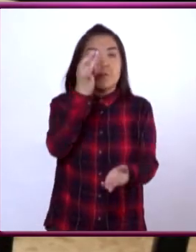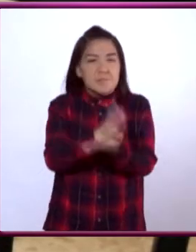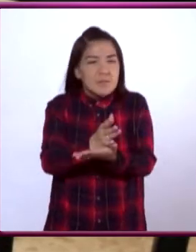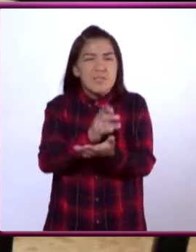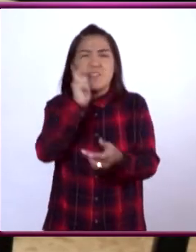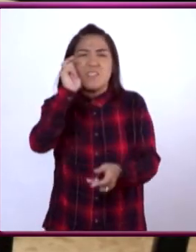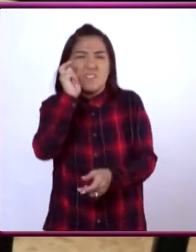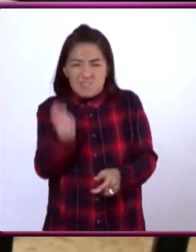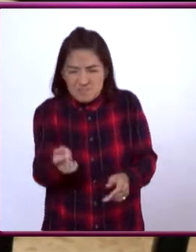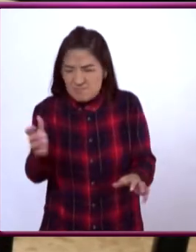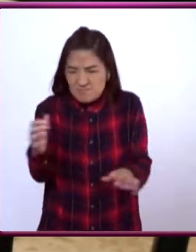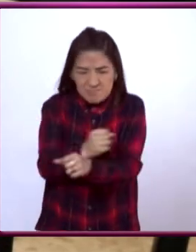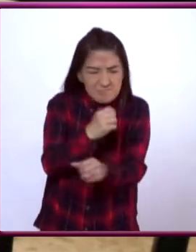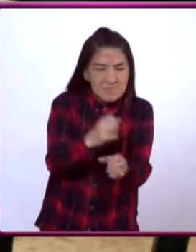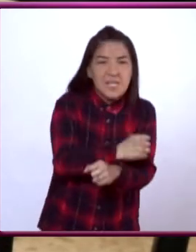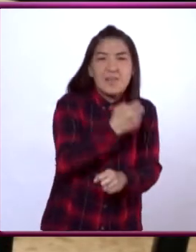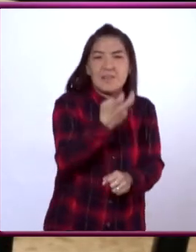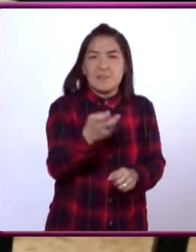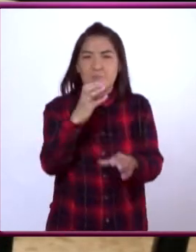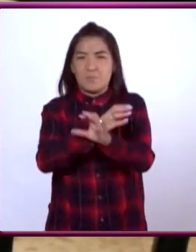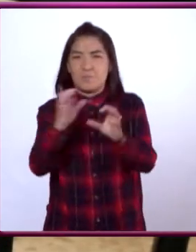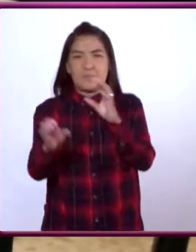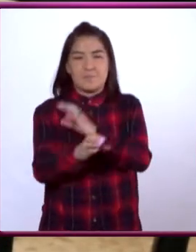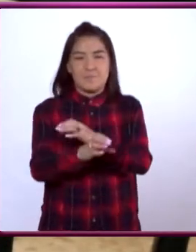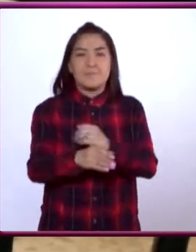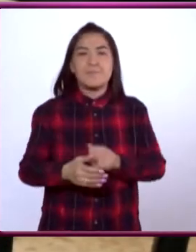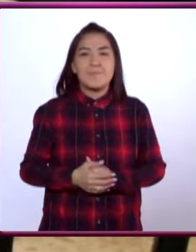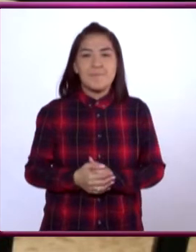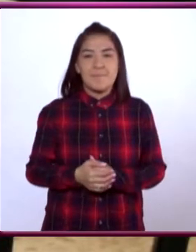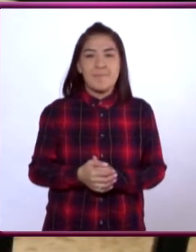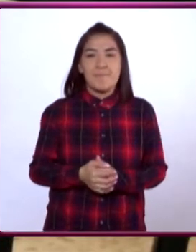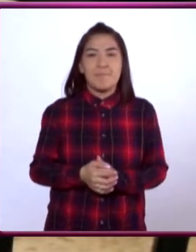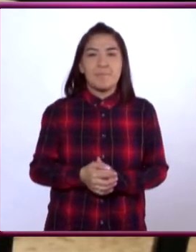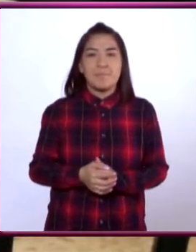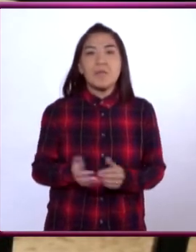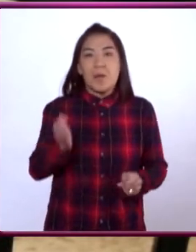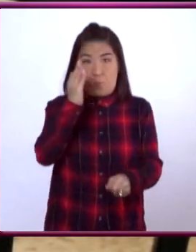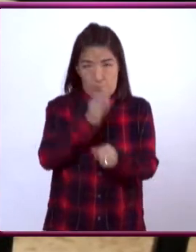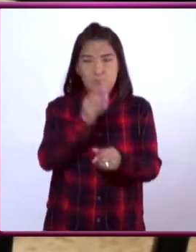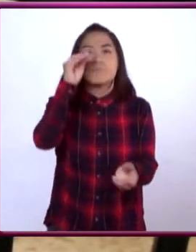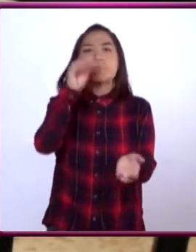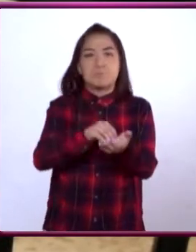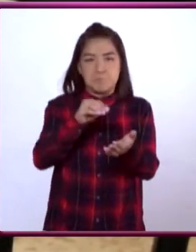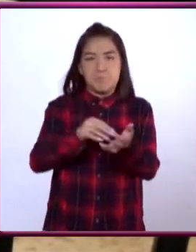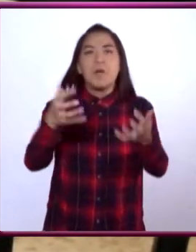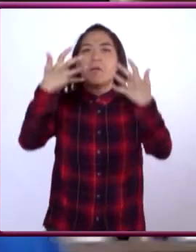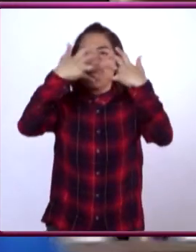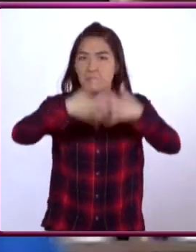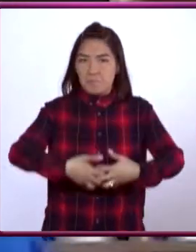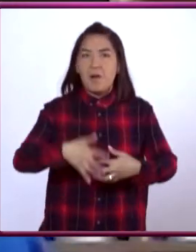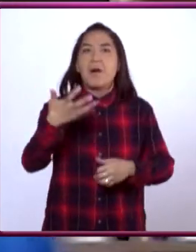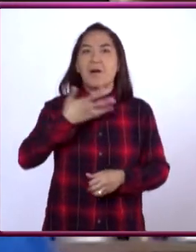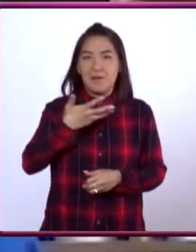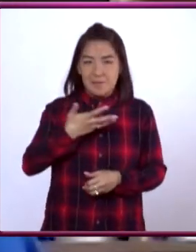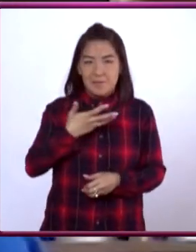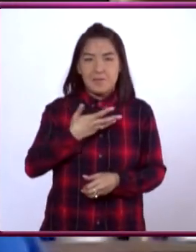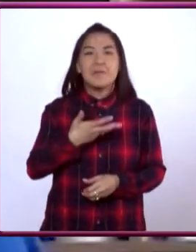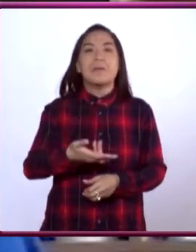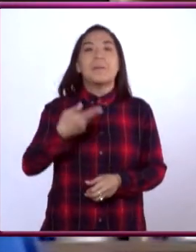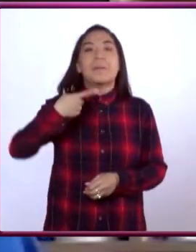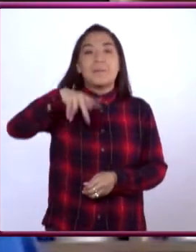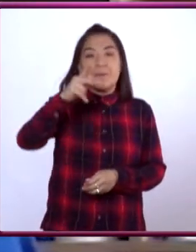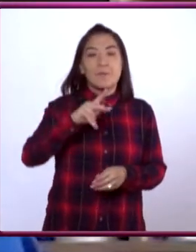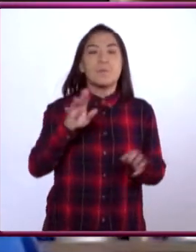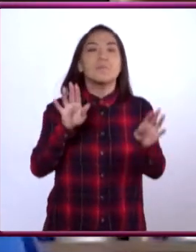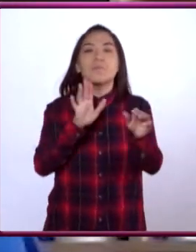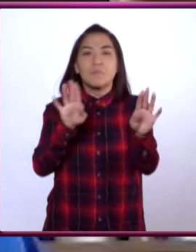pues no habría una manera de describir muchísimas cosas dentro de ese modelo. Es un modelo que actualmente funciona. Las matemáticas son